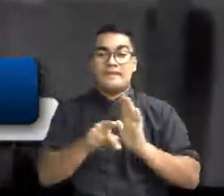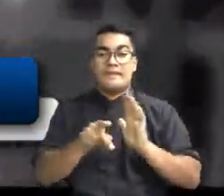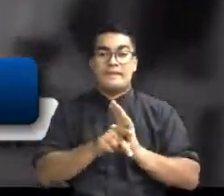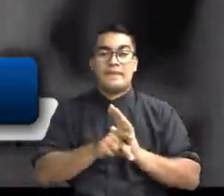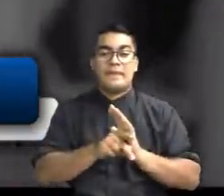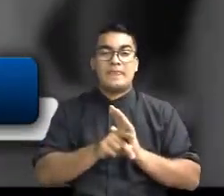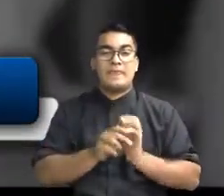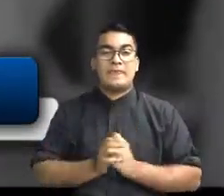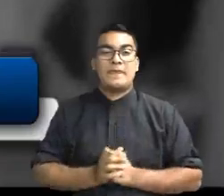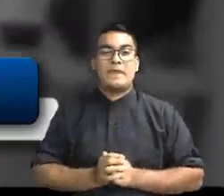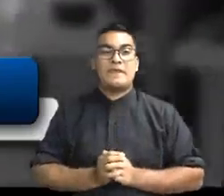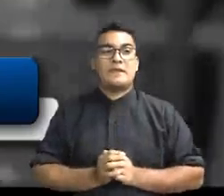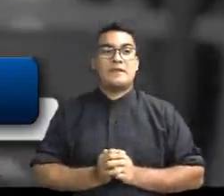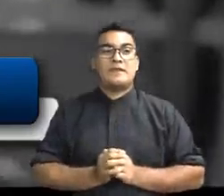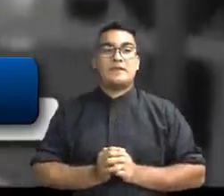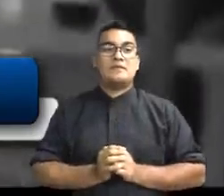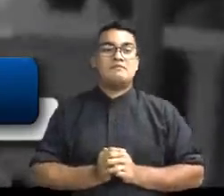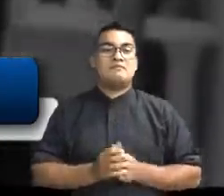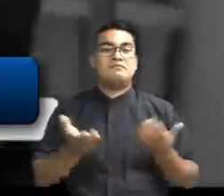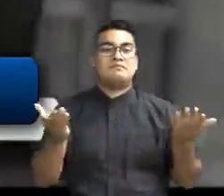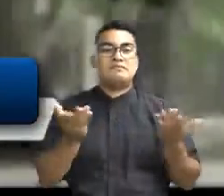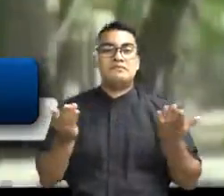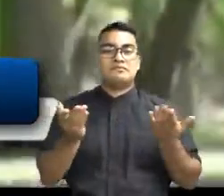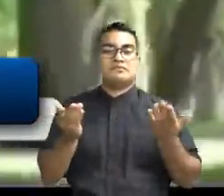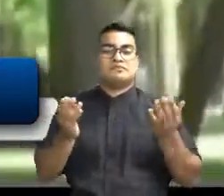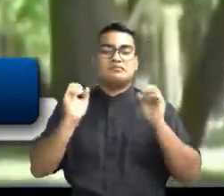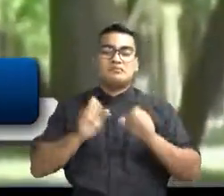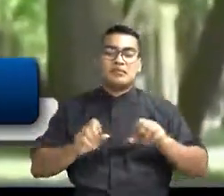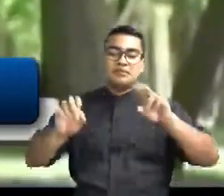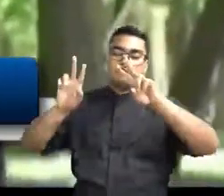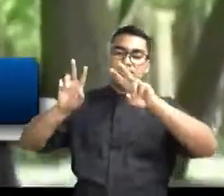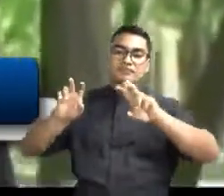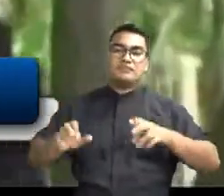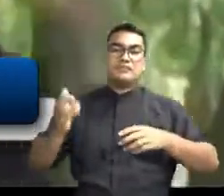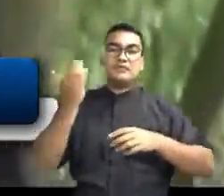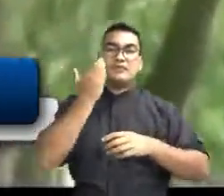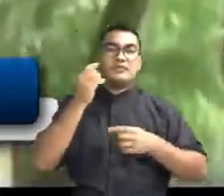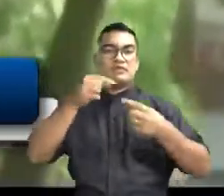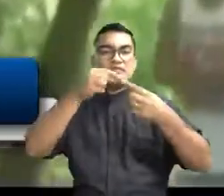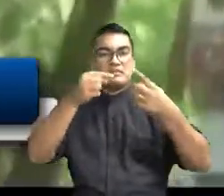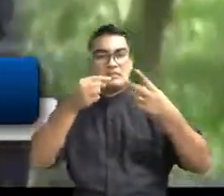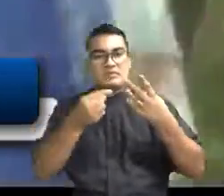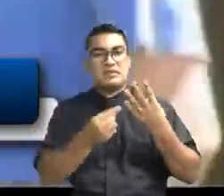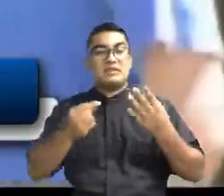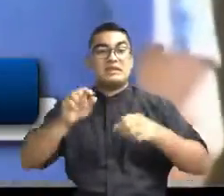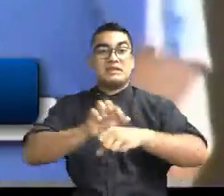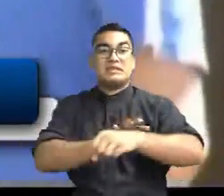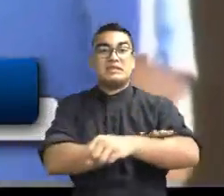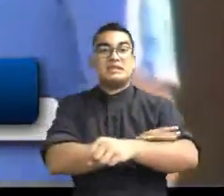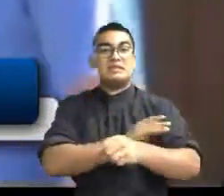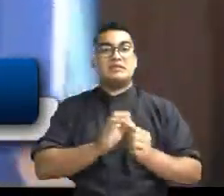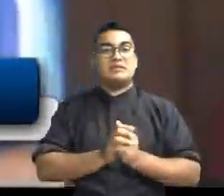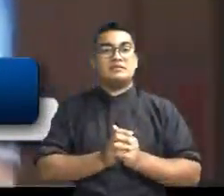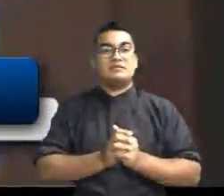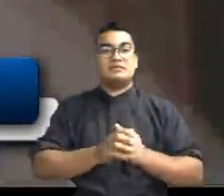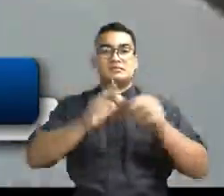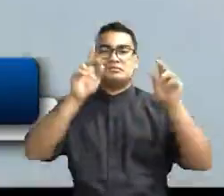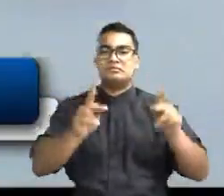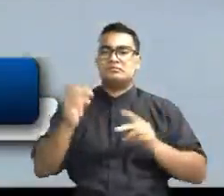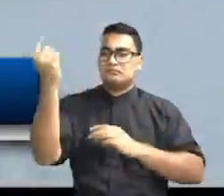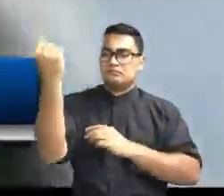de riesgo. ¿Cómo se detecta esta enfermedad o cuáles son sus síntomas? El paciente nos llega a una consulta